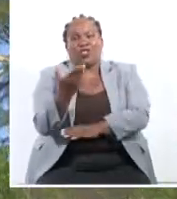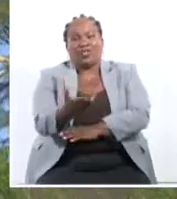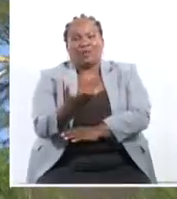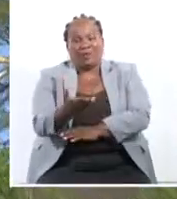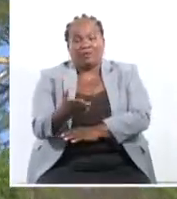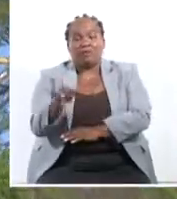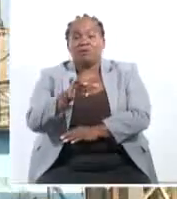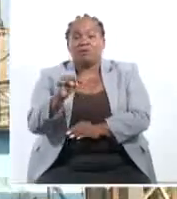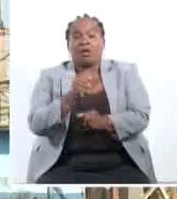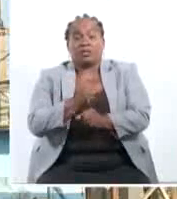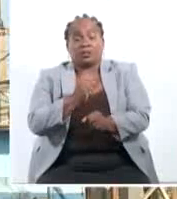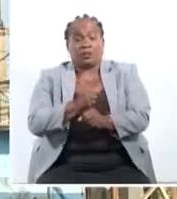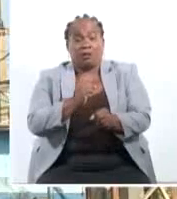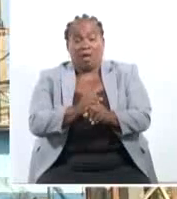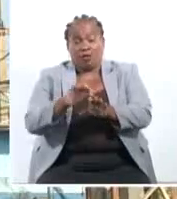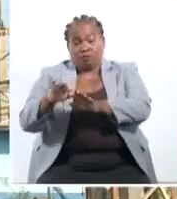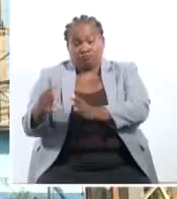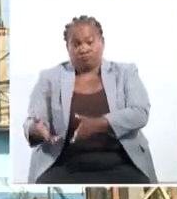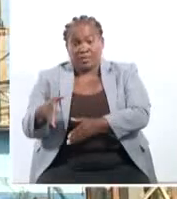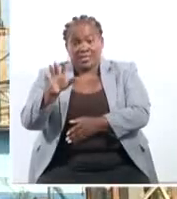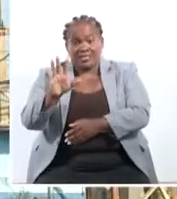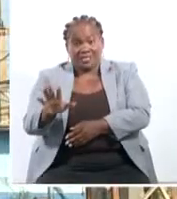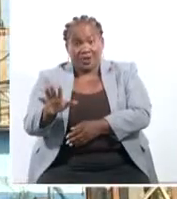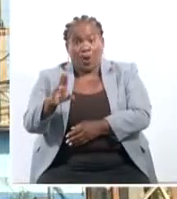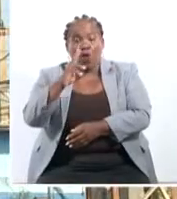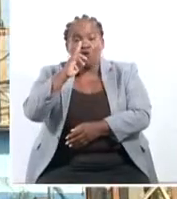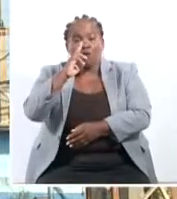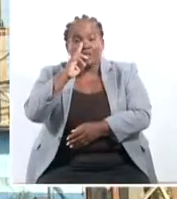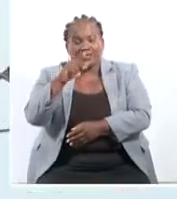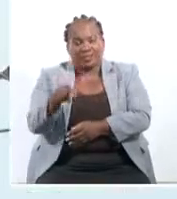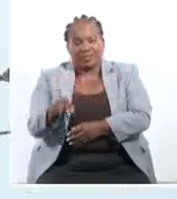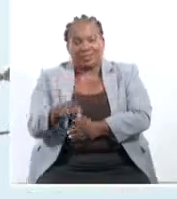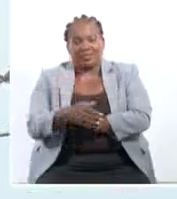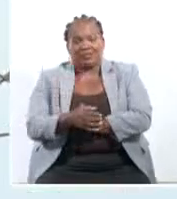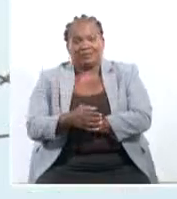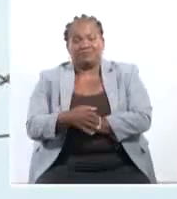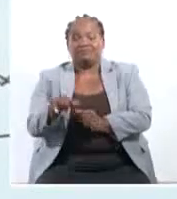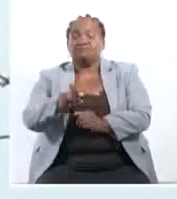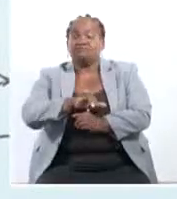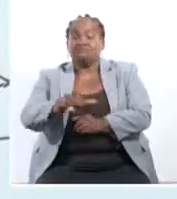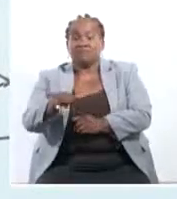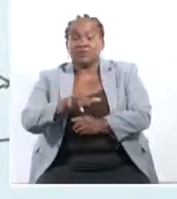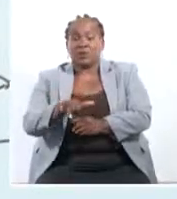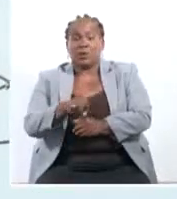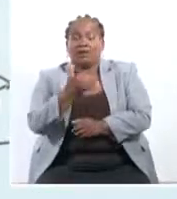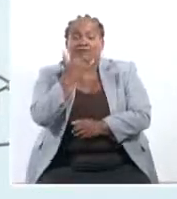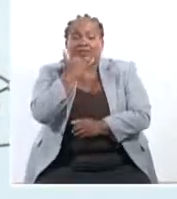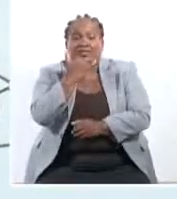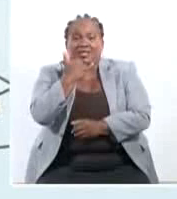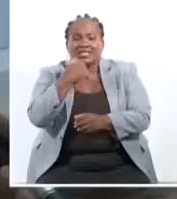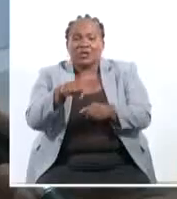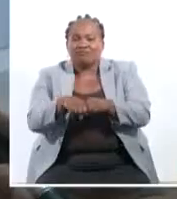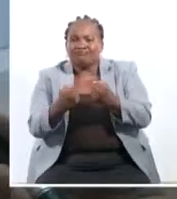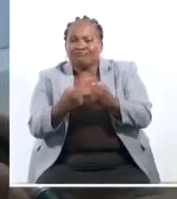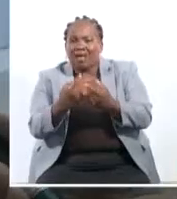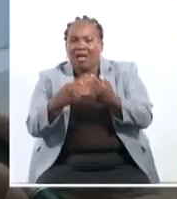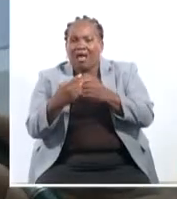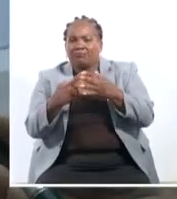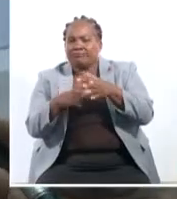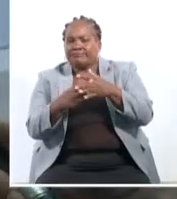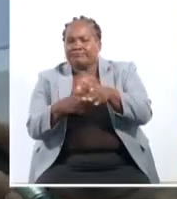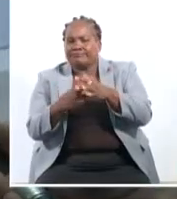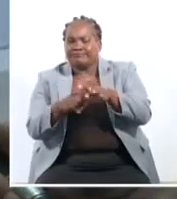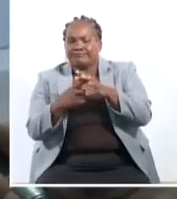trabajando también en la unidad número 5, la termoeléctrica de Nuevita, que también tuvo una avería y estamos trabajando